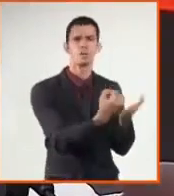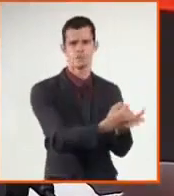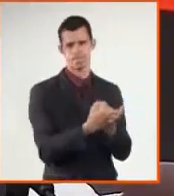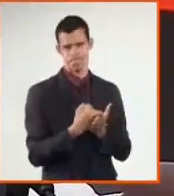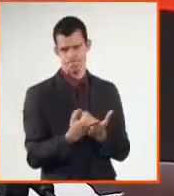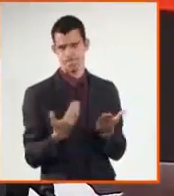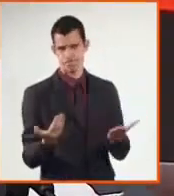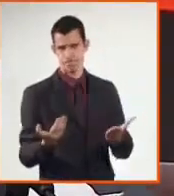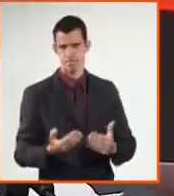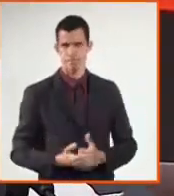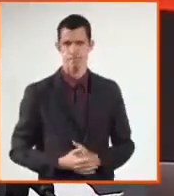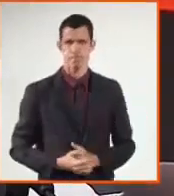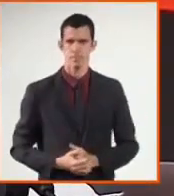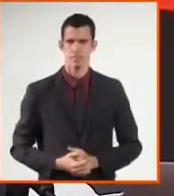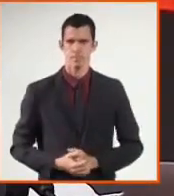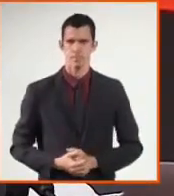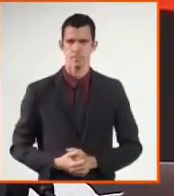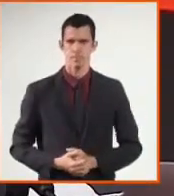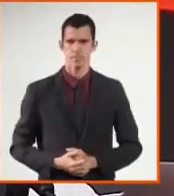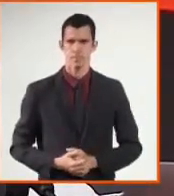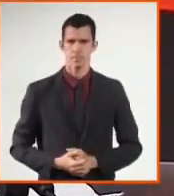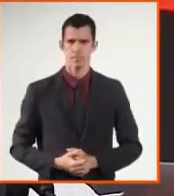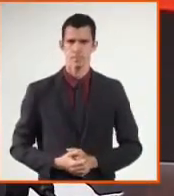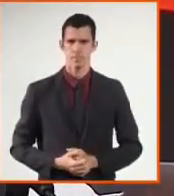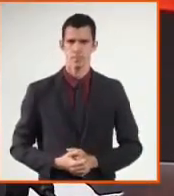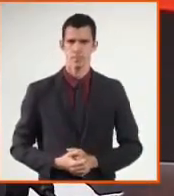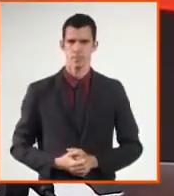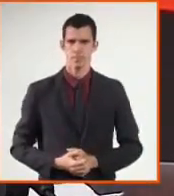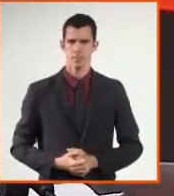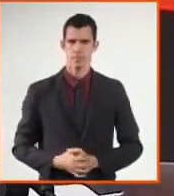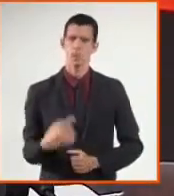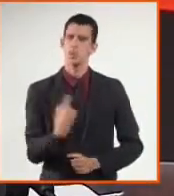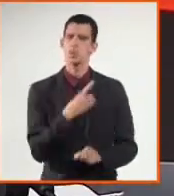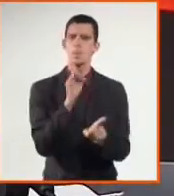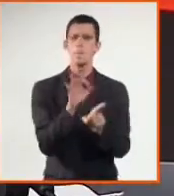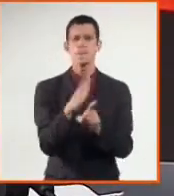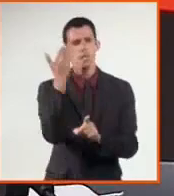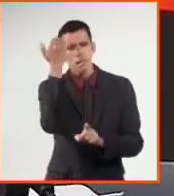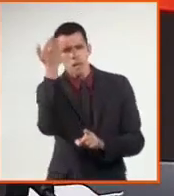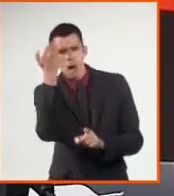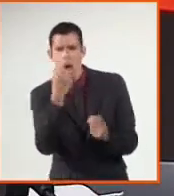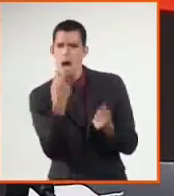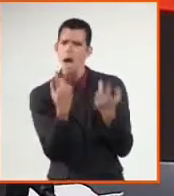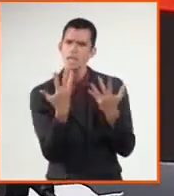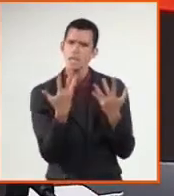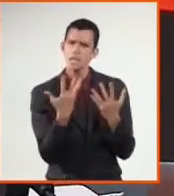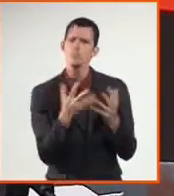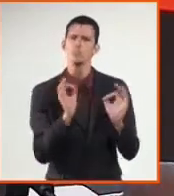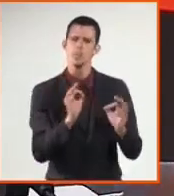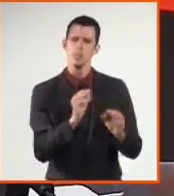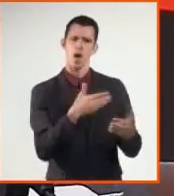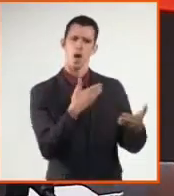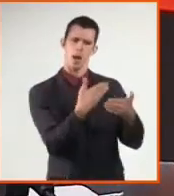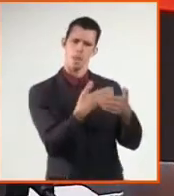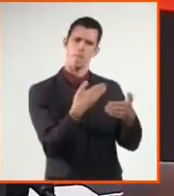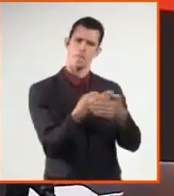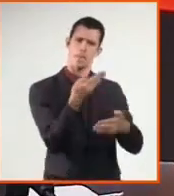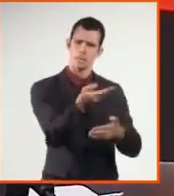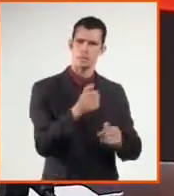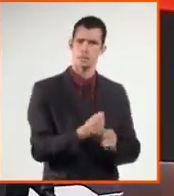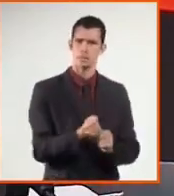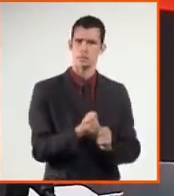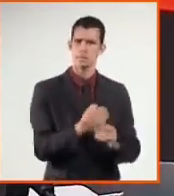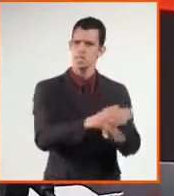hacer un uso racional de la energía sin embargo en este escenario de contingencia energética en la que estamos pues se hacen